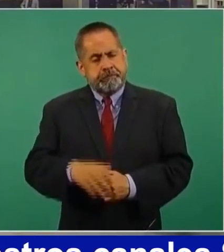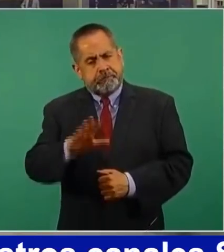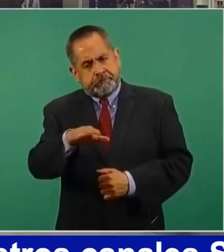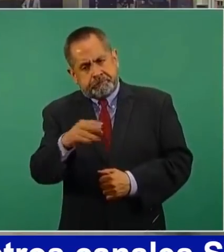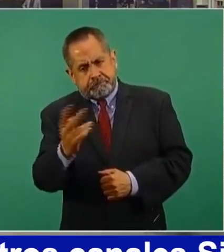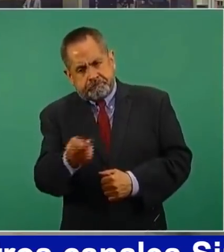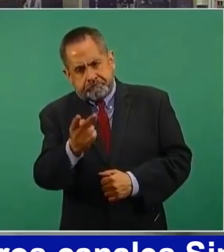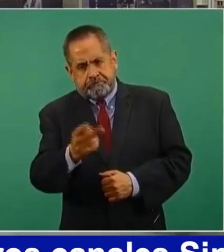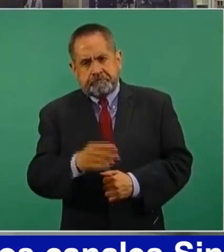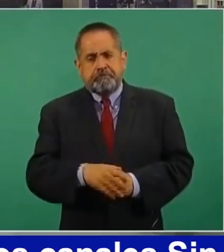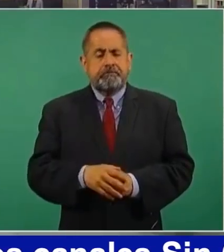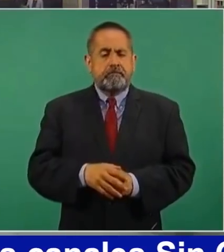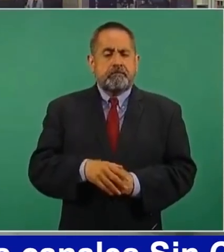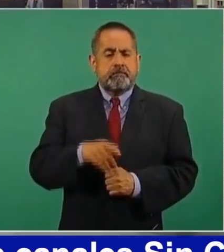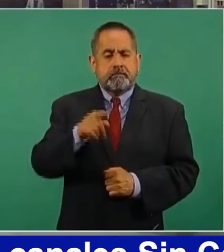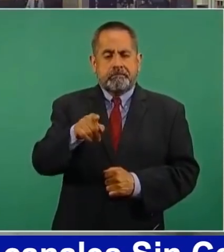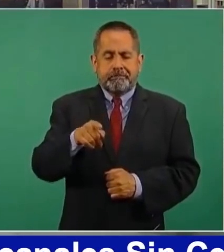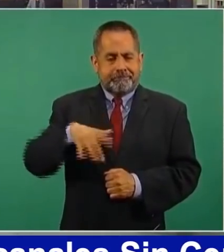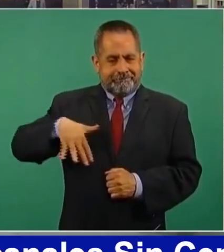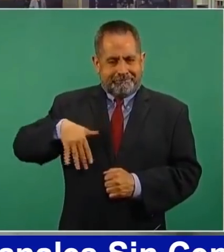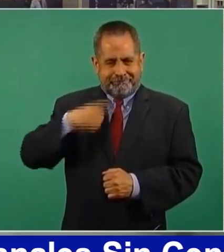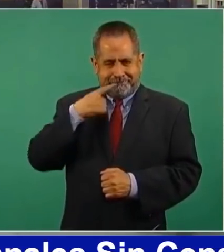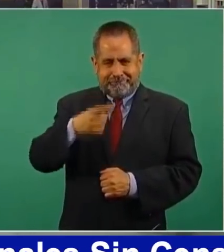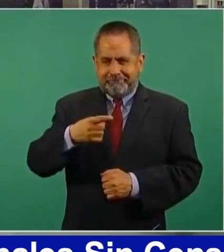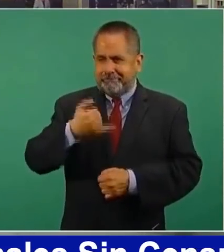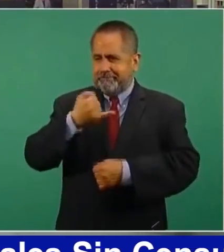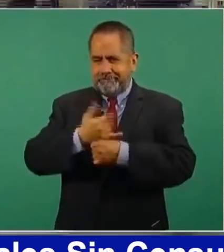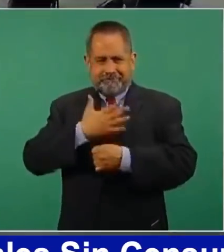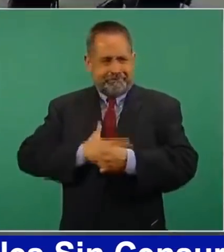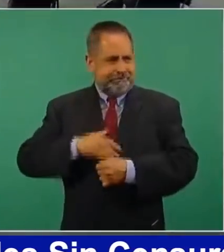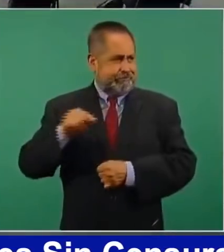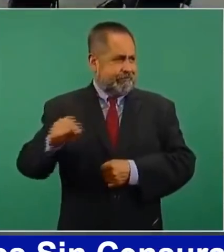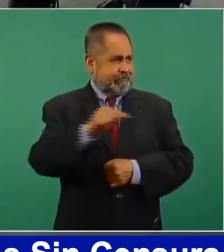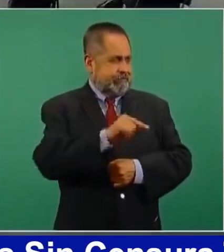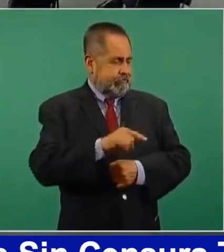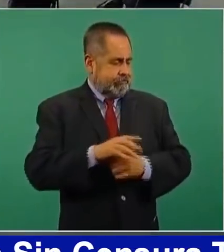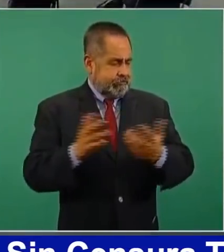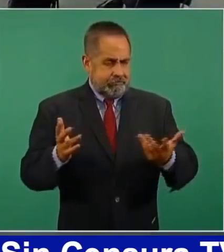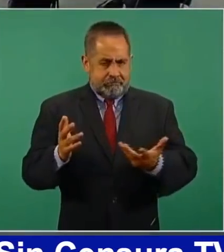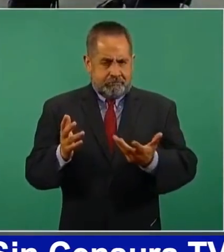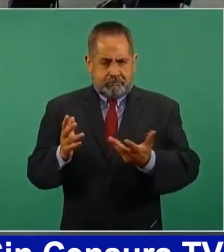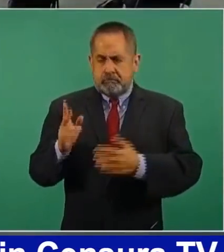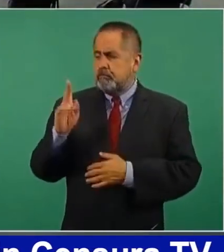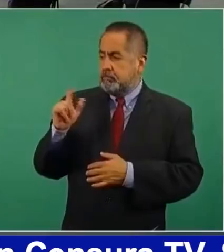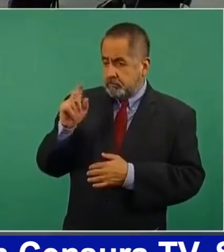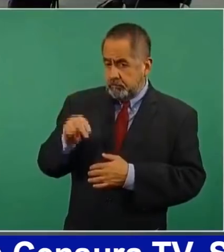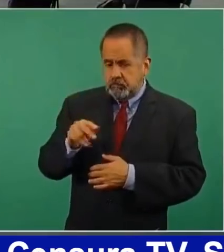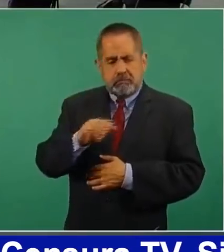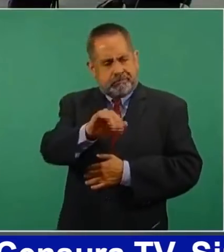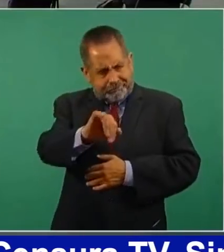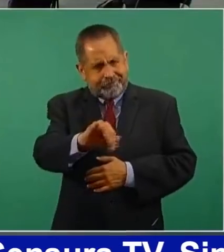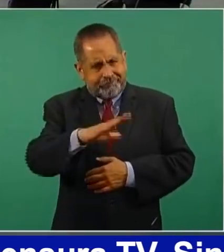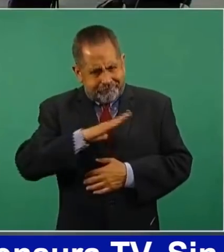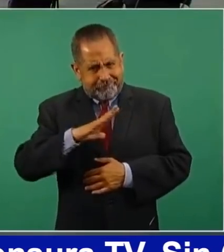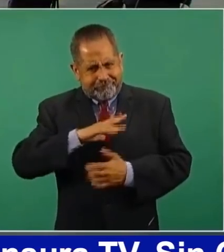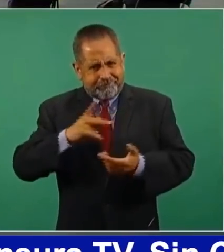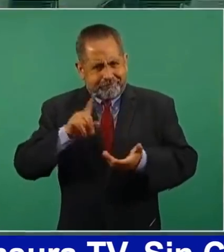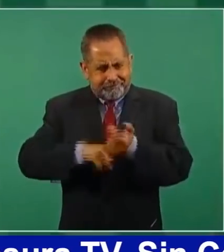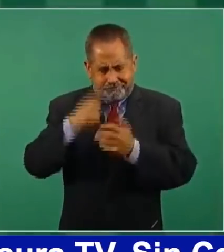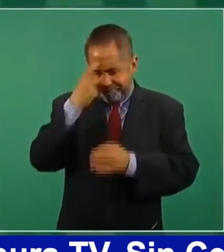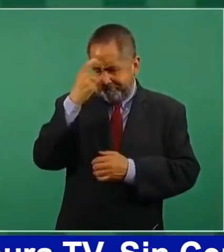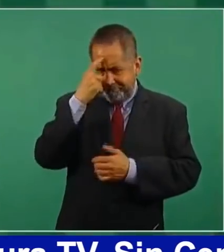revertir estas injusticias que le he planteado en este momento, ¿hay planes concretos? Sí, lo tengo